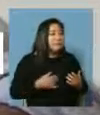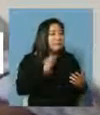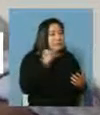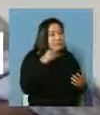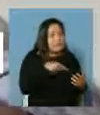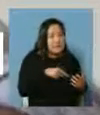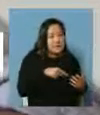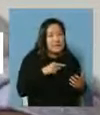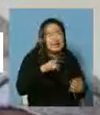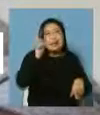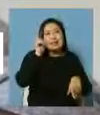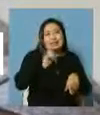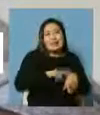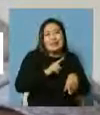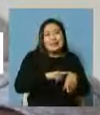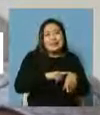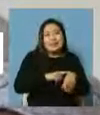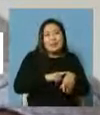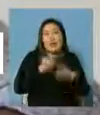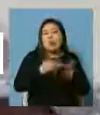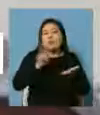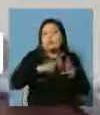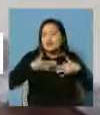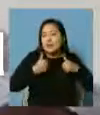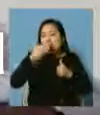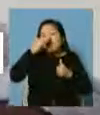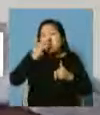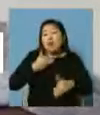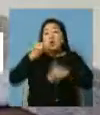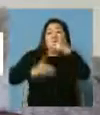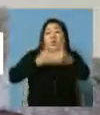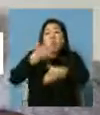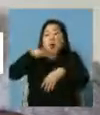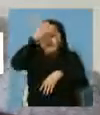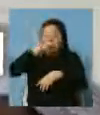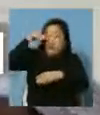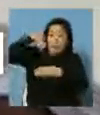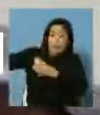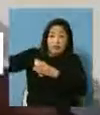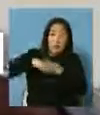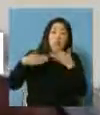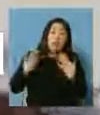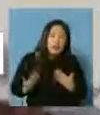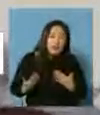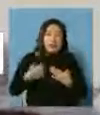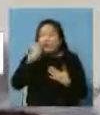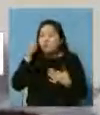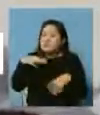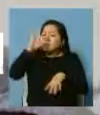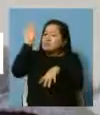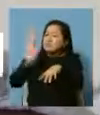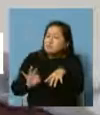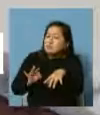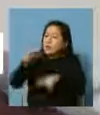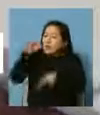Sí, es el tiempo que uno necesita para estar sano, aunque después pueda seguir teniendo virus. Porque puede pasar que uno detecta virus aún